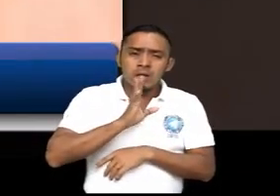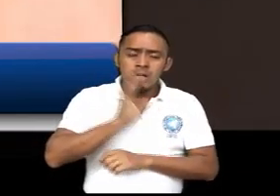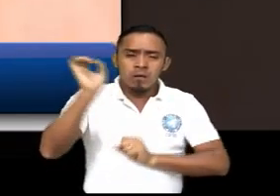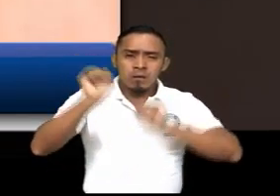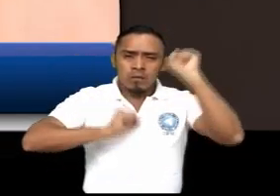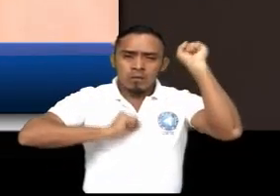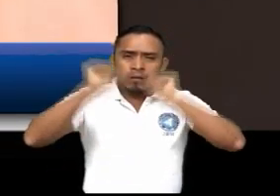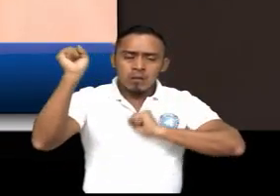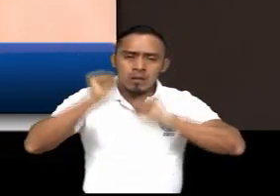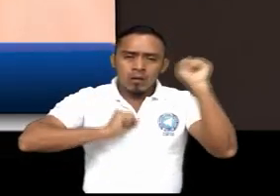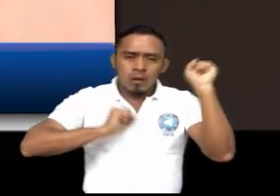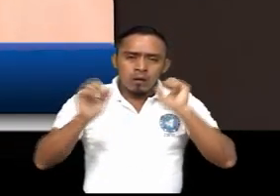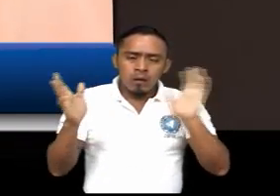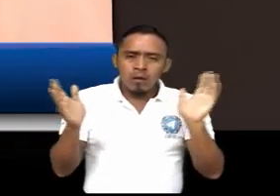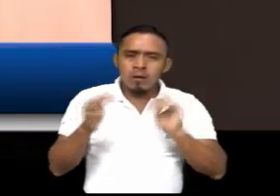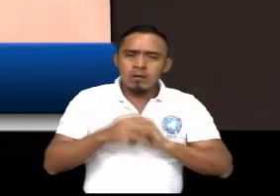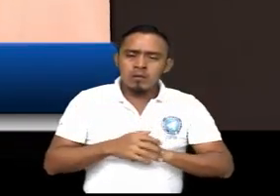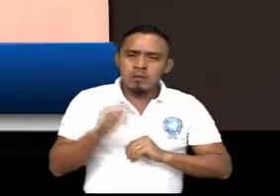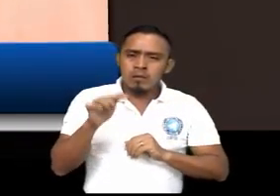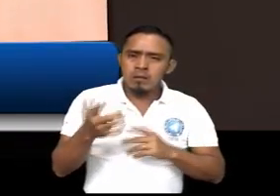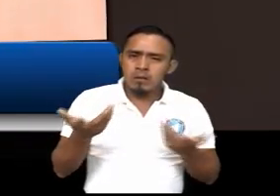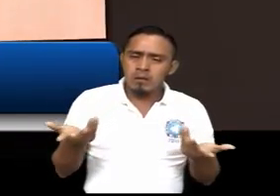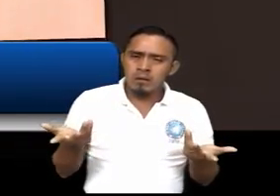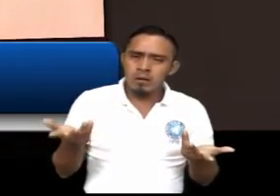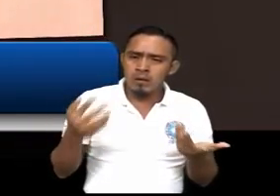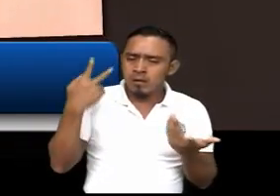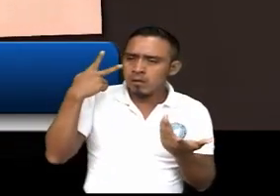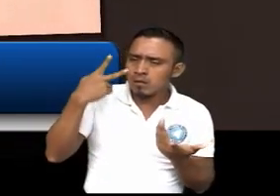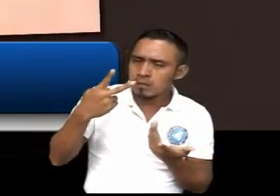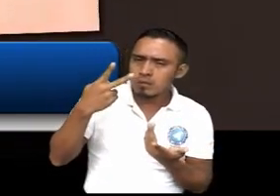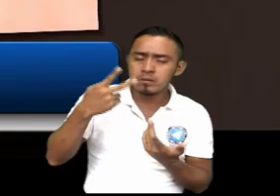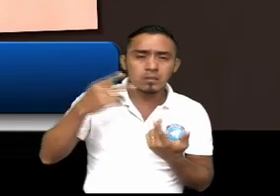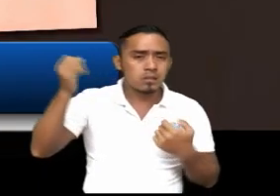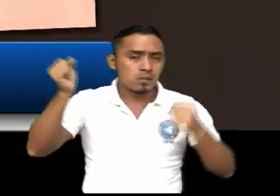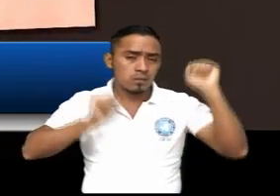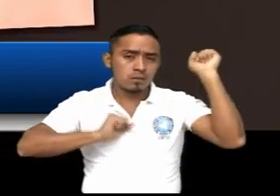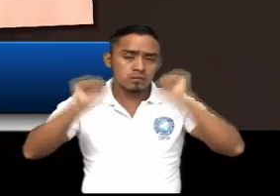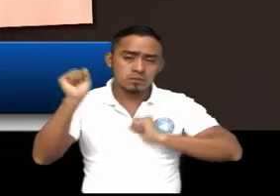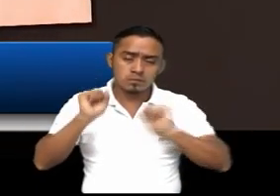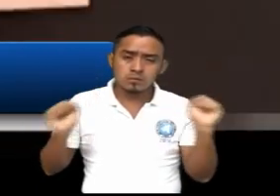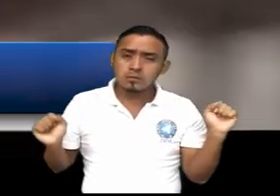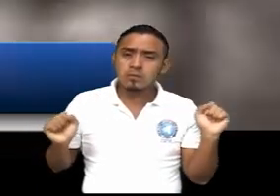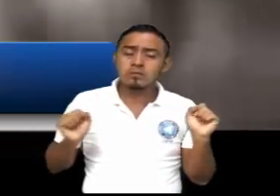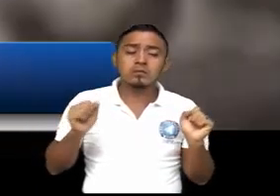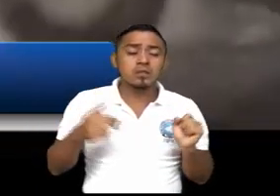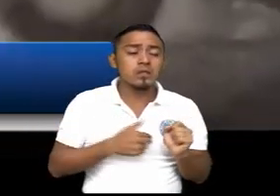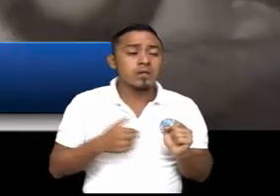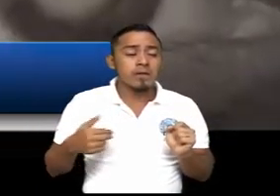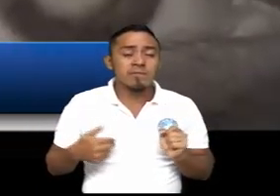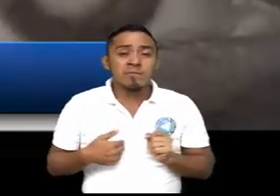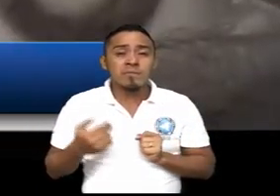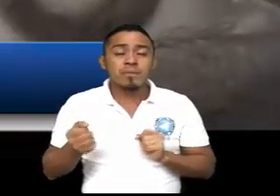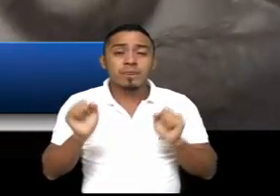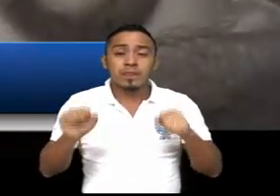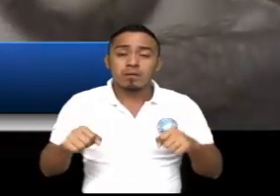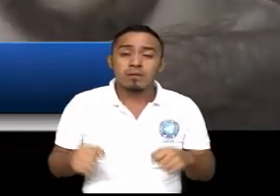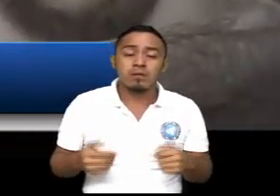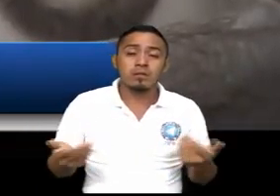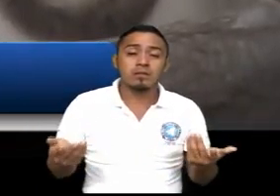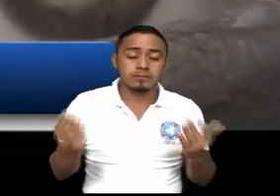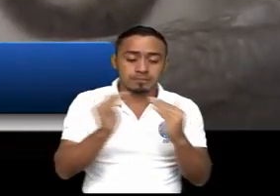ejercicio. Ejercicios visuales, se podría decir. ¿Qué tipo de ejercicio nosotros podemos hacer en nuestra